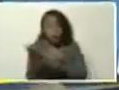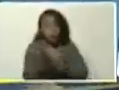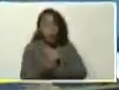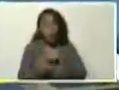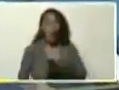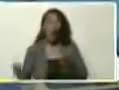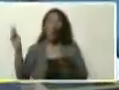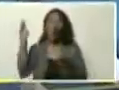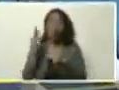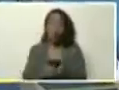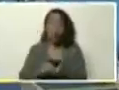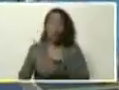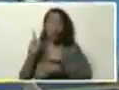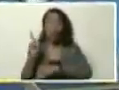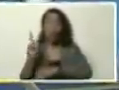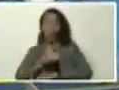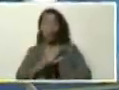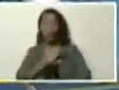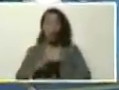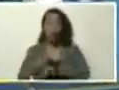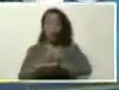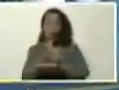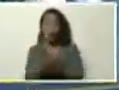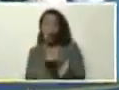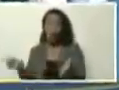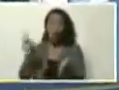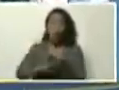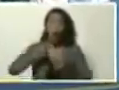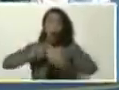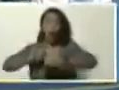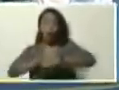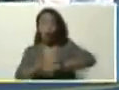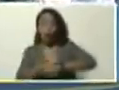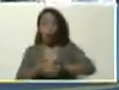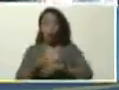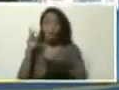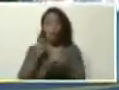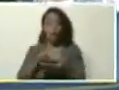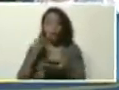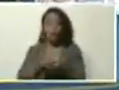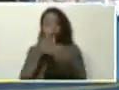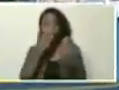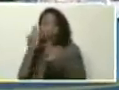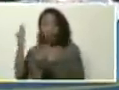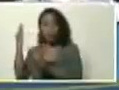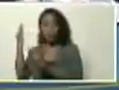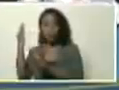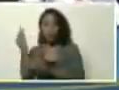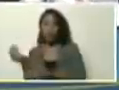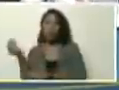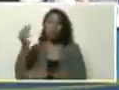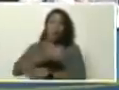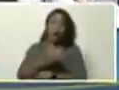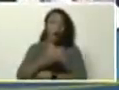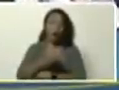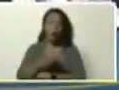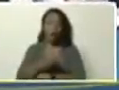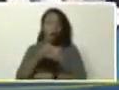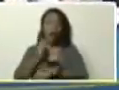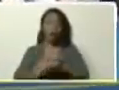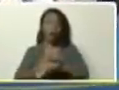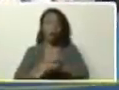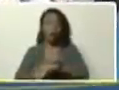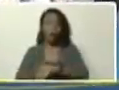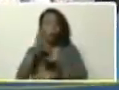vez más a su gobernador reelecto Héctor Rodríguez y presenciar una vez más para el periodo